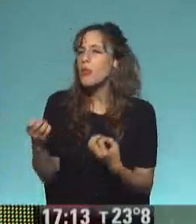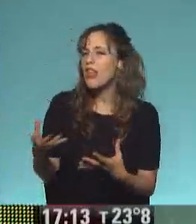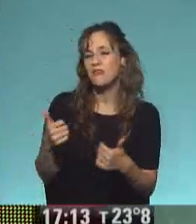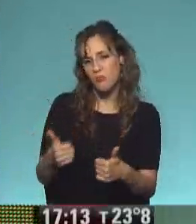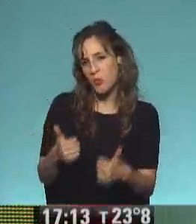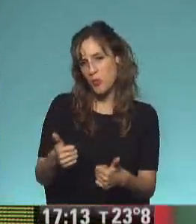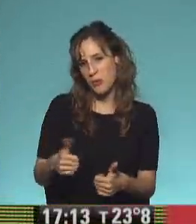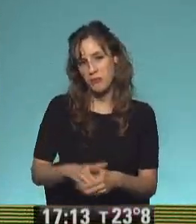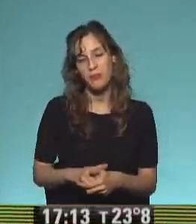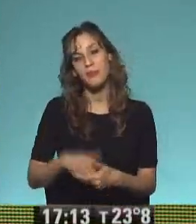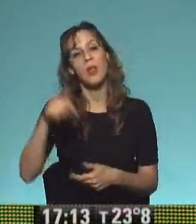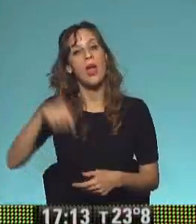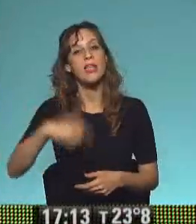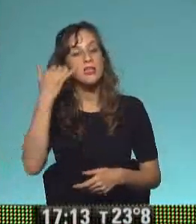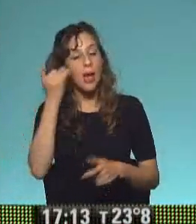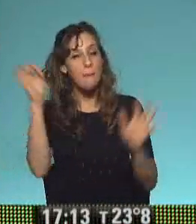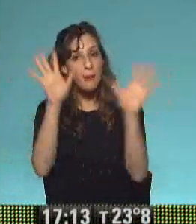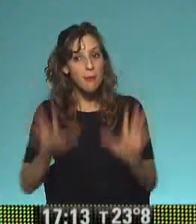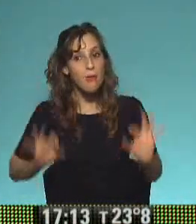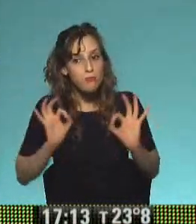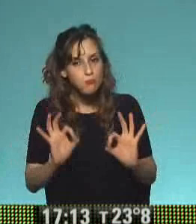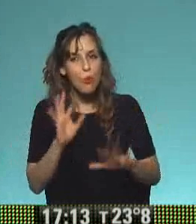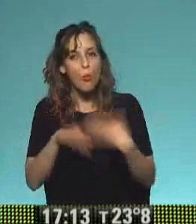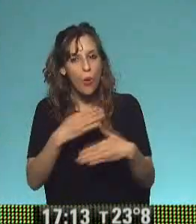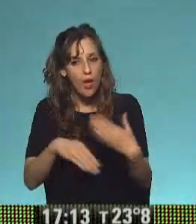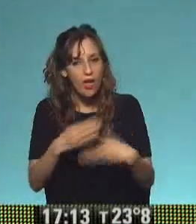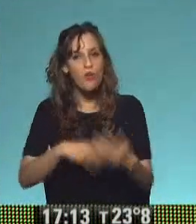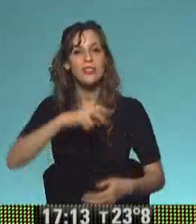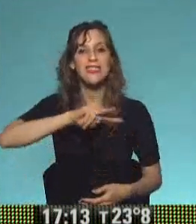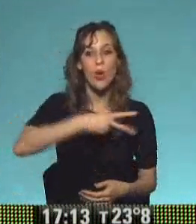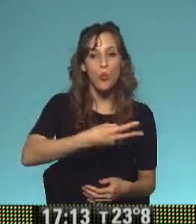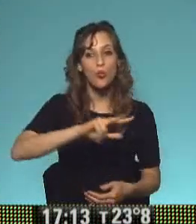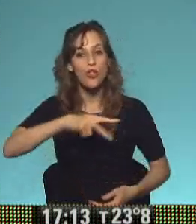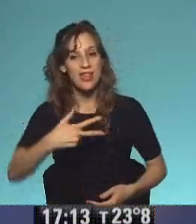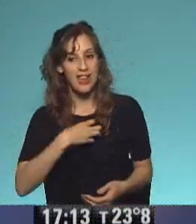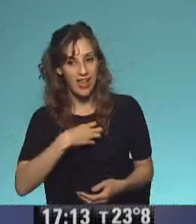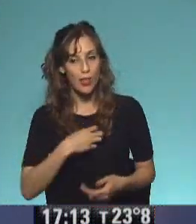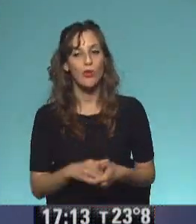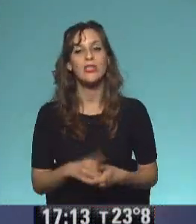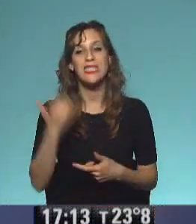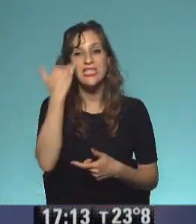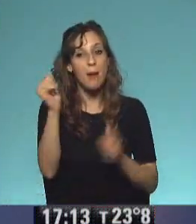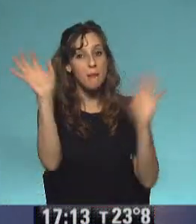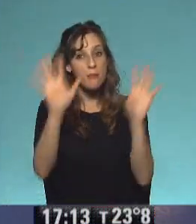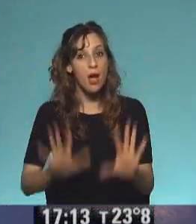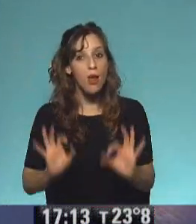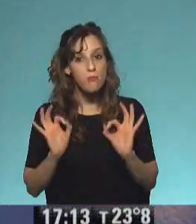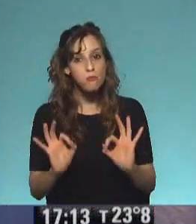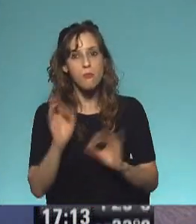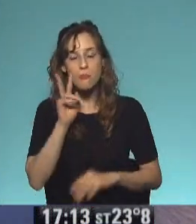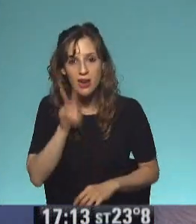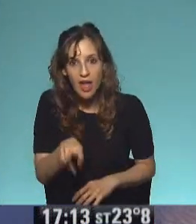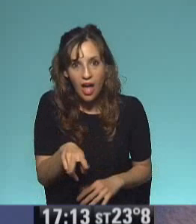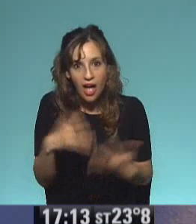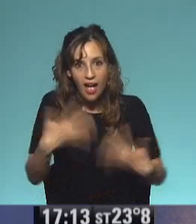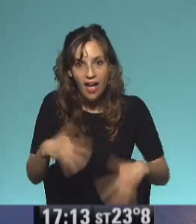bien, muy bien. Acá preparando todos los juegos para segundo y tercero. Tenemos ya preparados unas cositas. Miren esto, una genia.